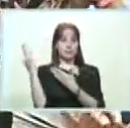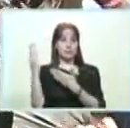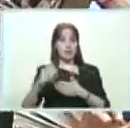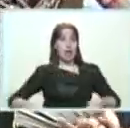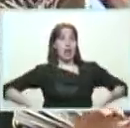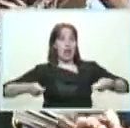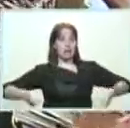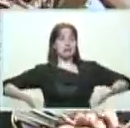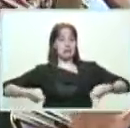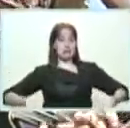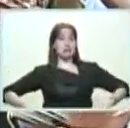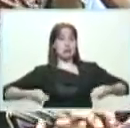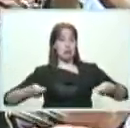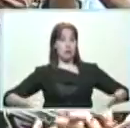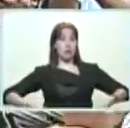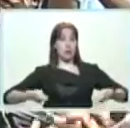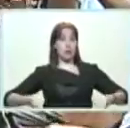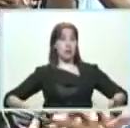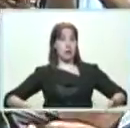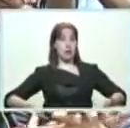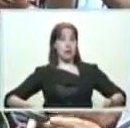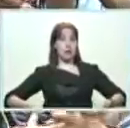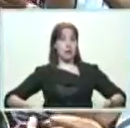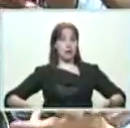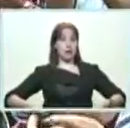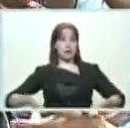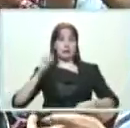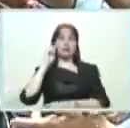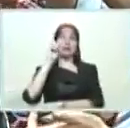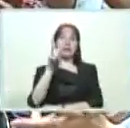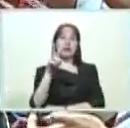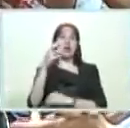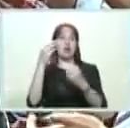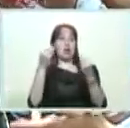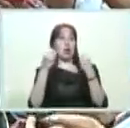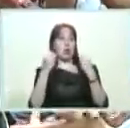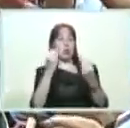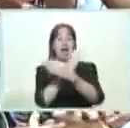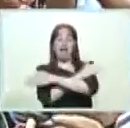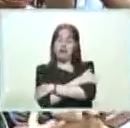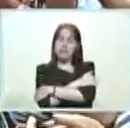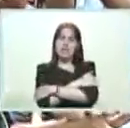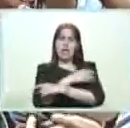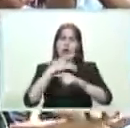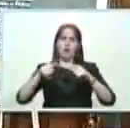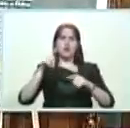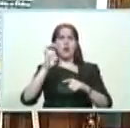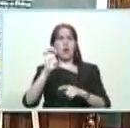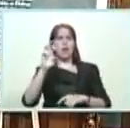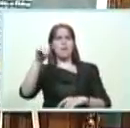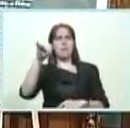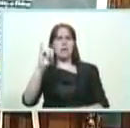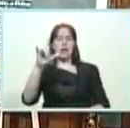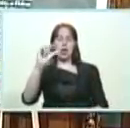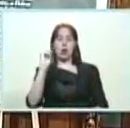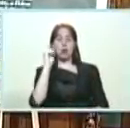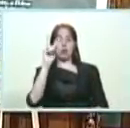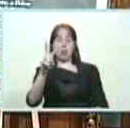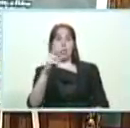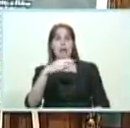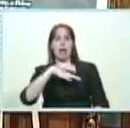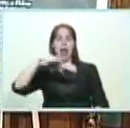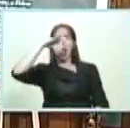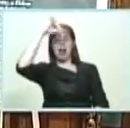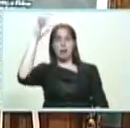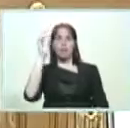hierro. Ahí está, miren, cuando abracé a Emilio, le dije: Emilio, tú con tu alma ves más que nosotros